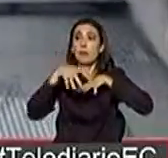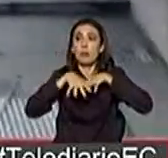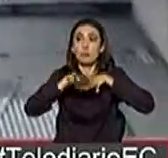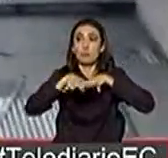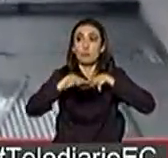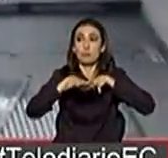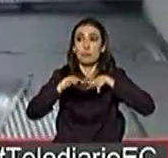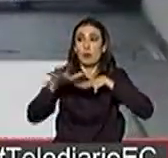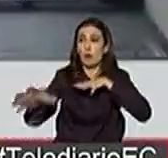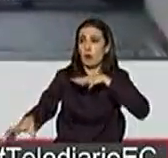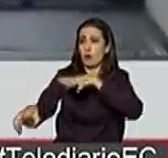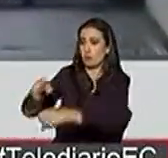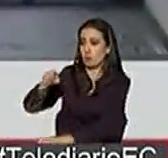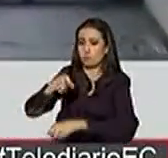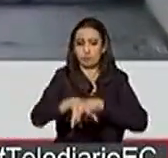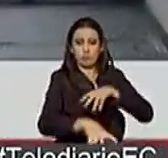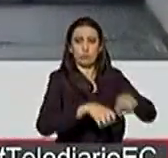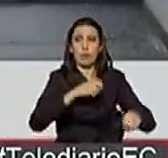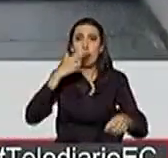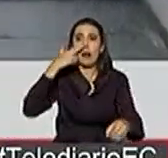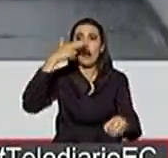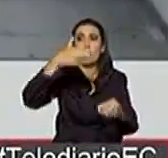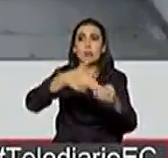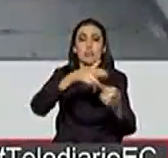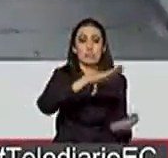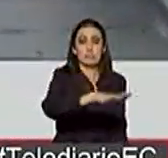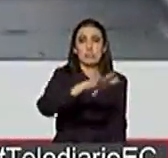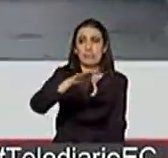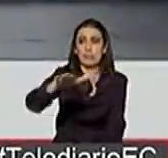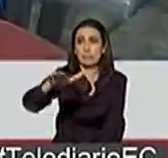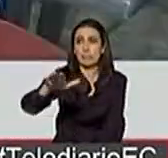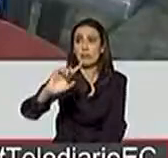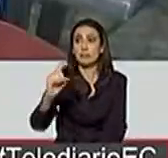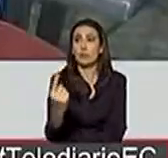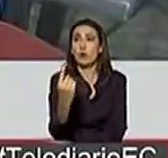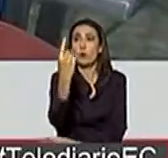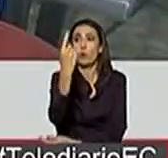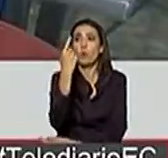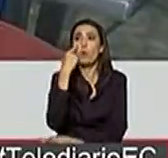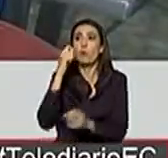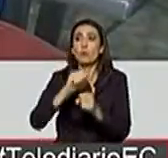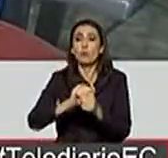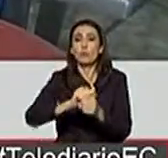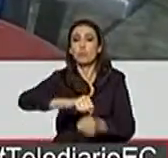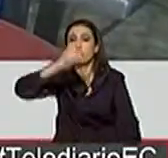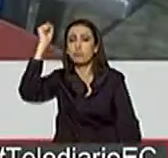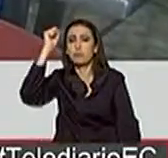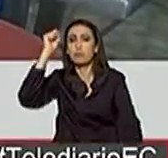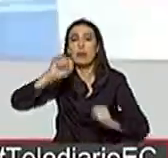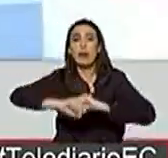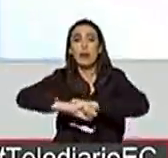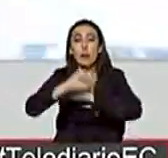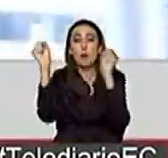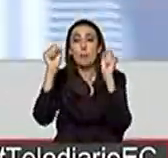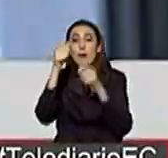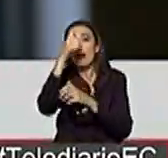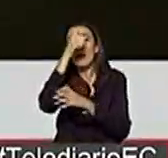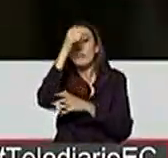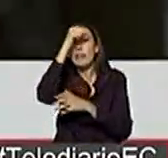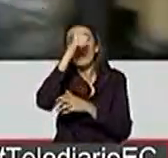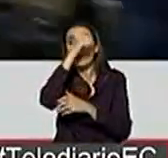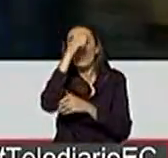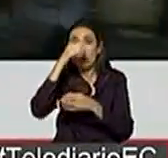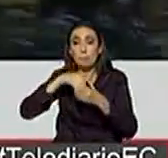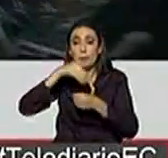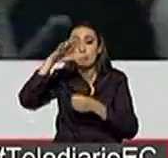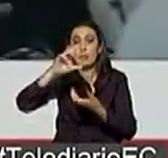sentir algunas cosas seis tanques de gas que inclusive uno fue detonado la madrugada de este último domingo en los exteriores de la